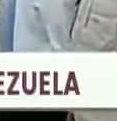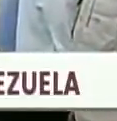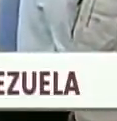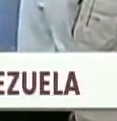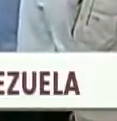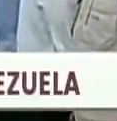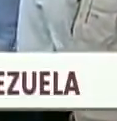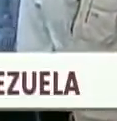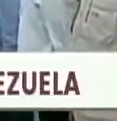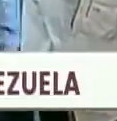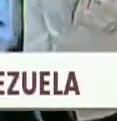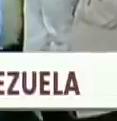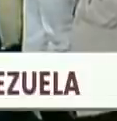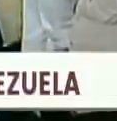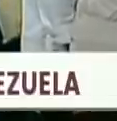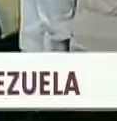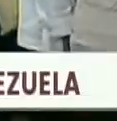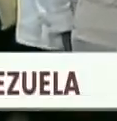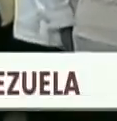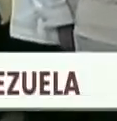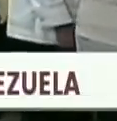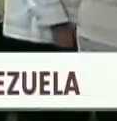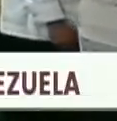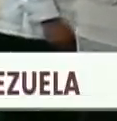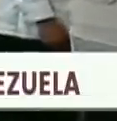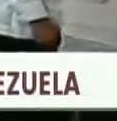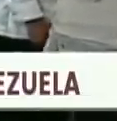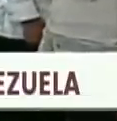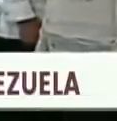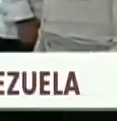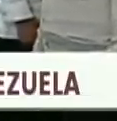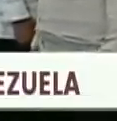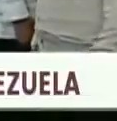indestructible. Yo no tengo guille del Superman.